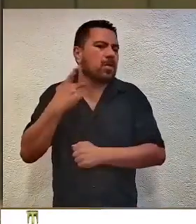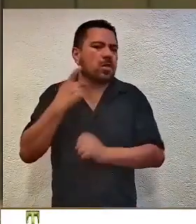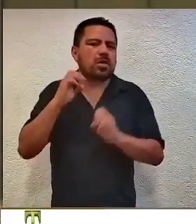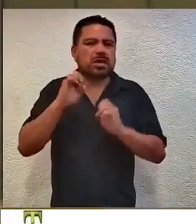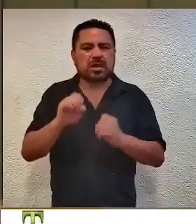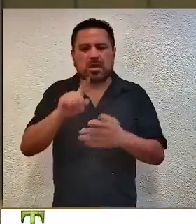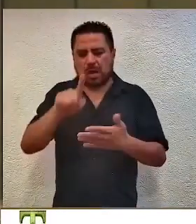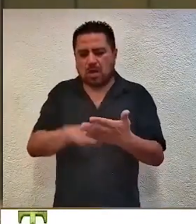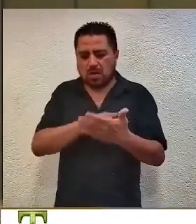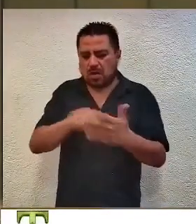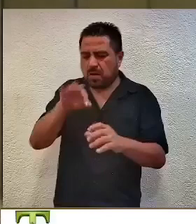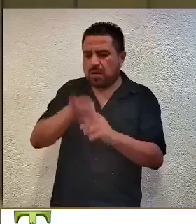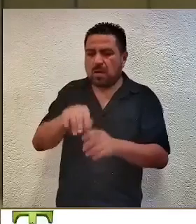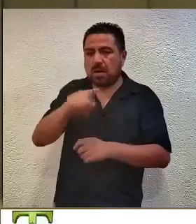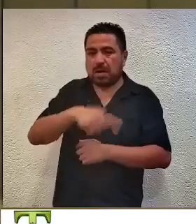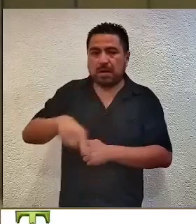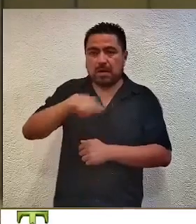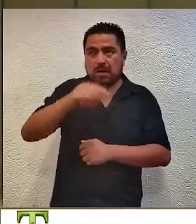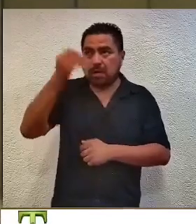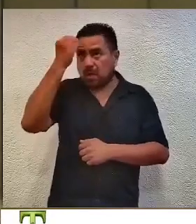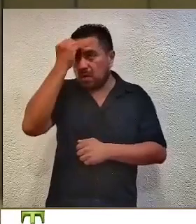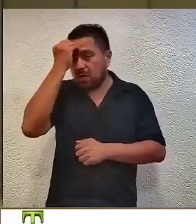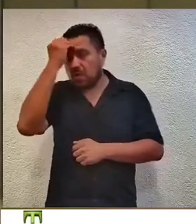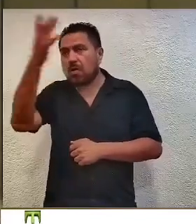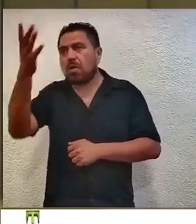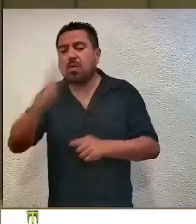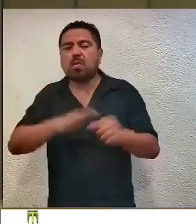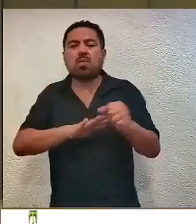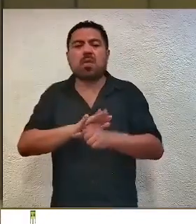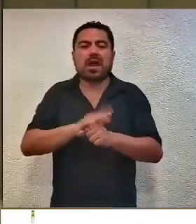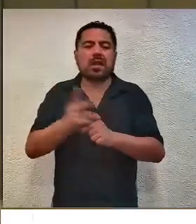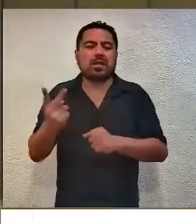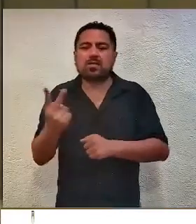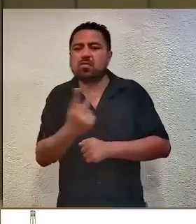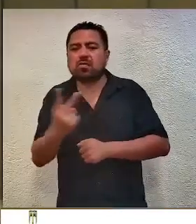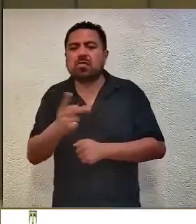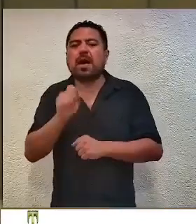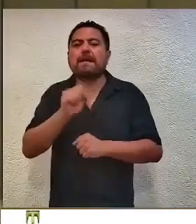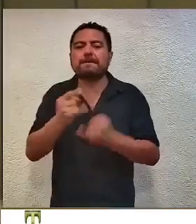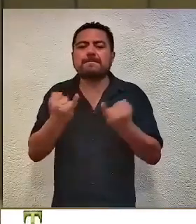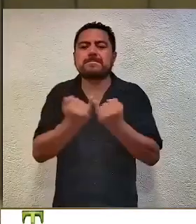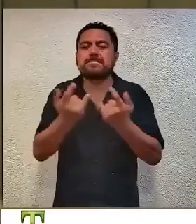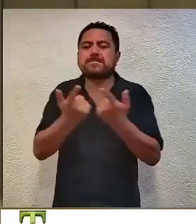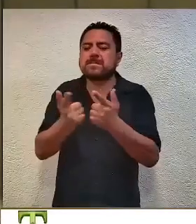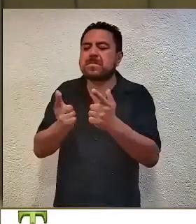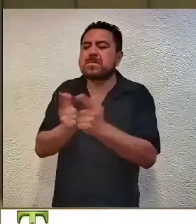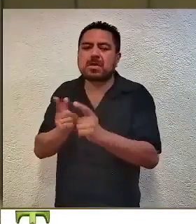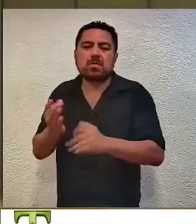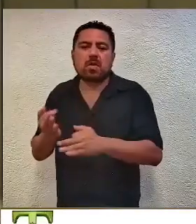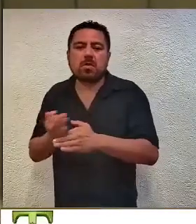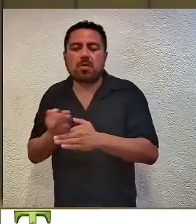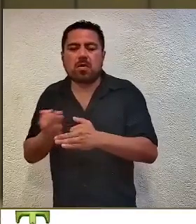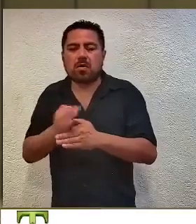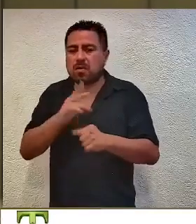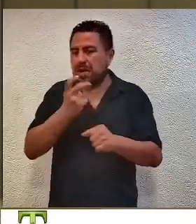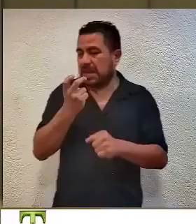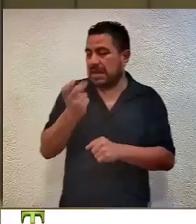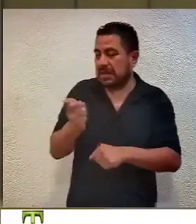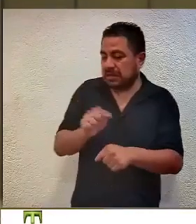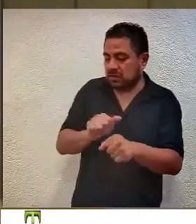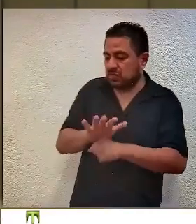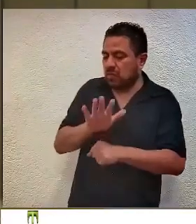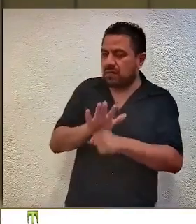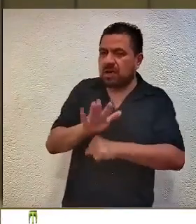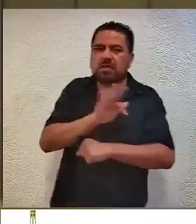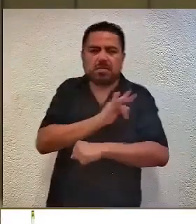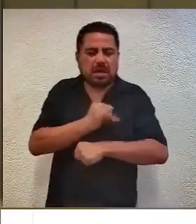electoral, olvidando que las partes son militantes del mismo partido, y ello es suficiente para analizar